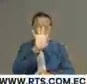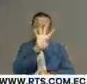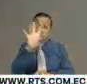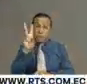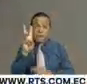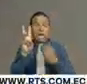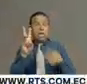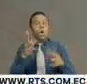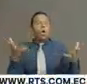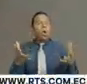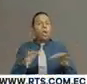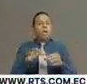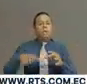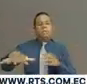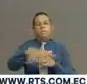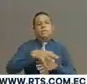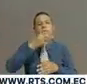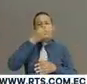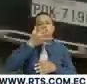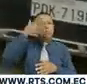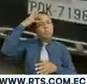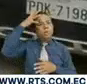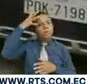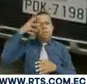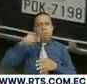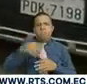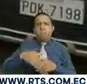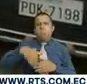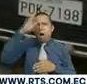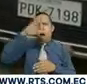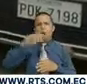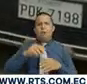en la tercera ciudad con más contagios a nivel nacional. Informó Gisela Moreira Lor.